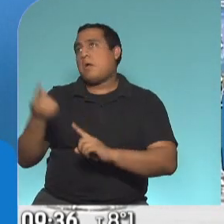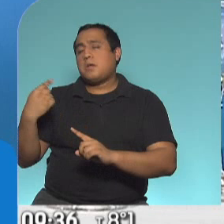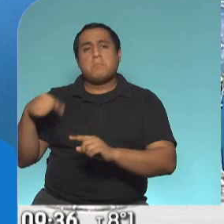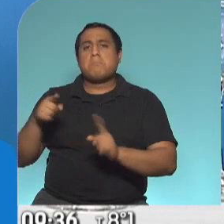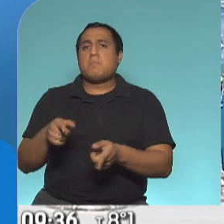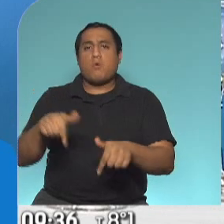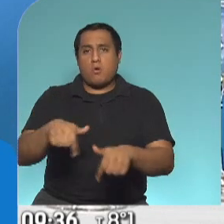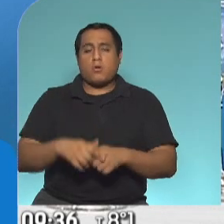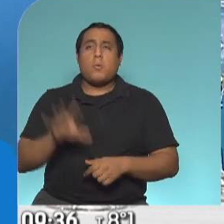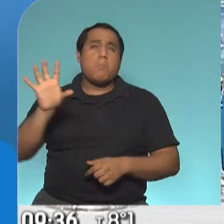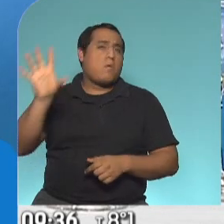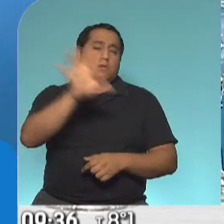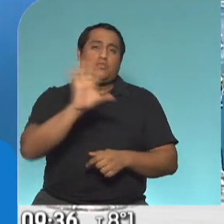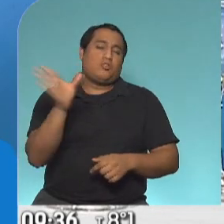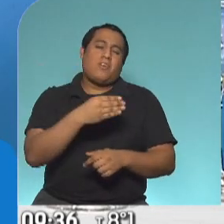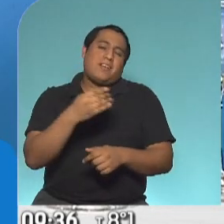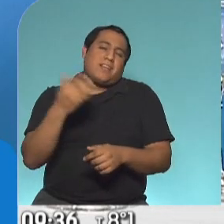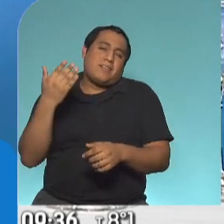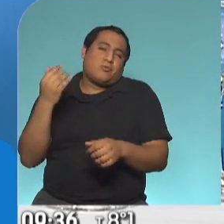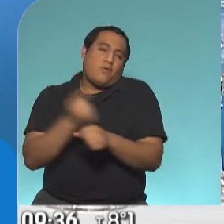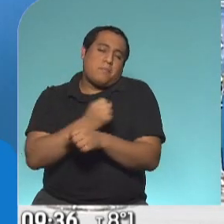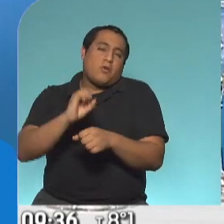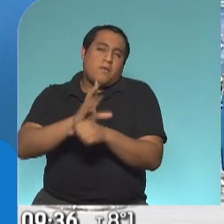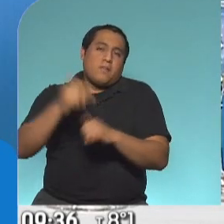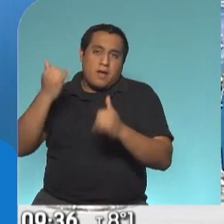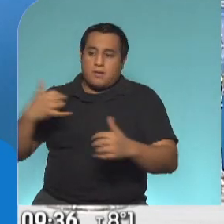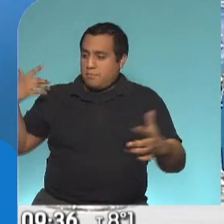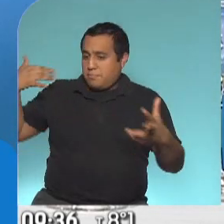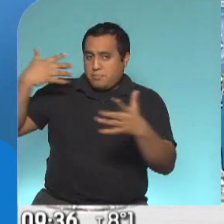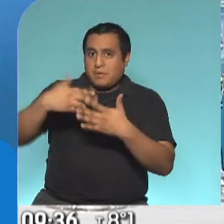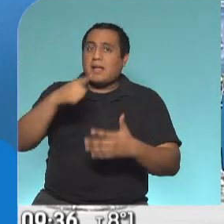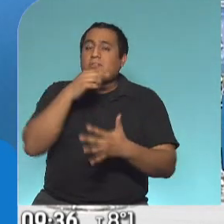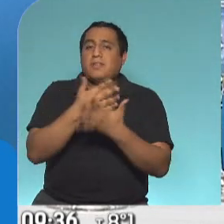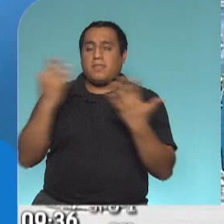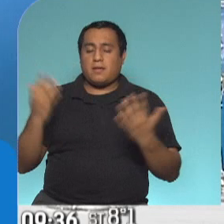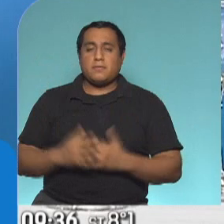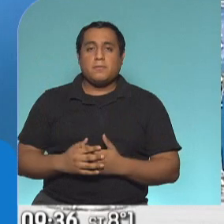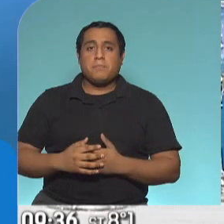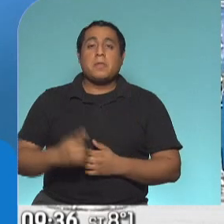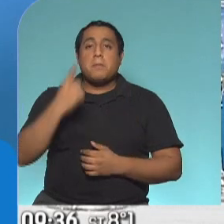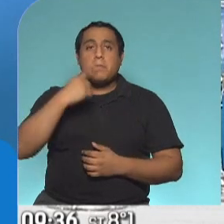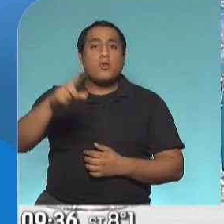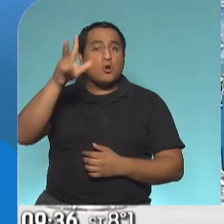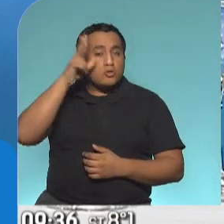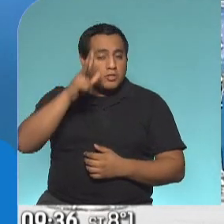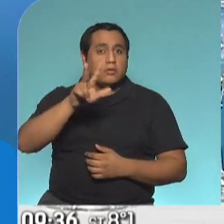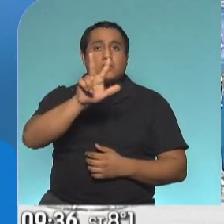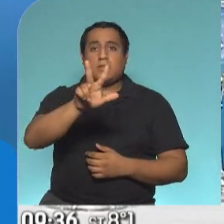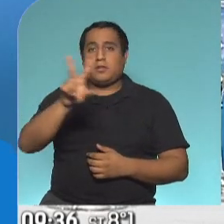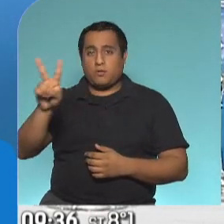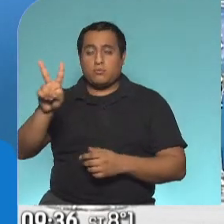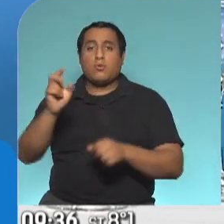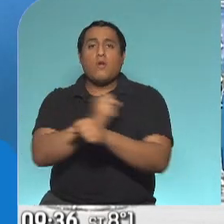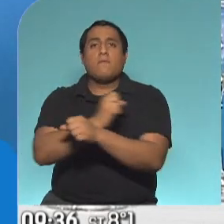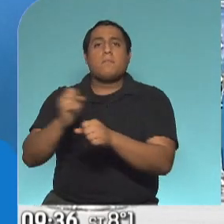todas las provincias han confirmado casos en los últimos 14 días son 1832 los